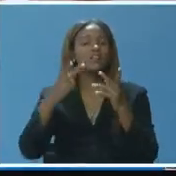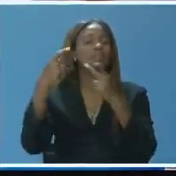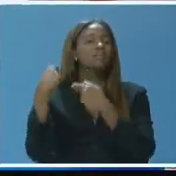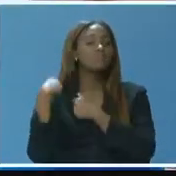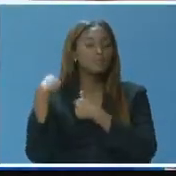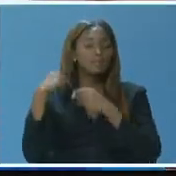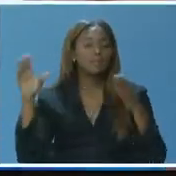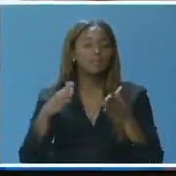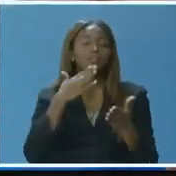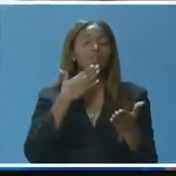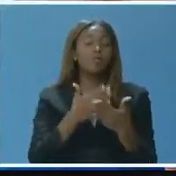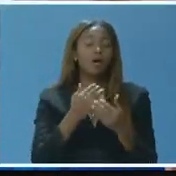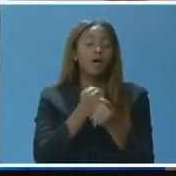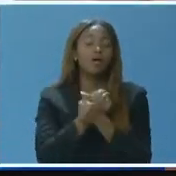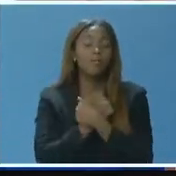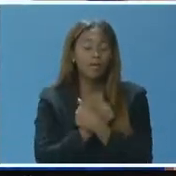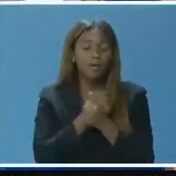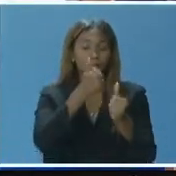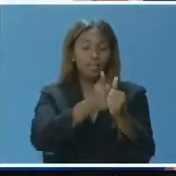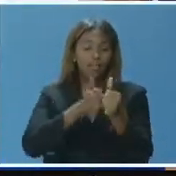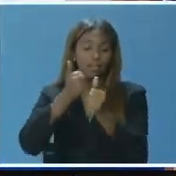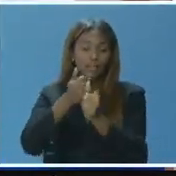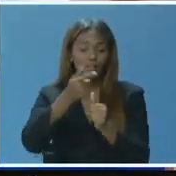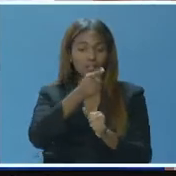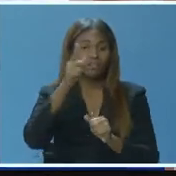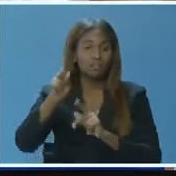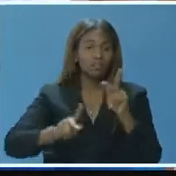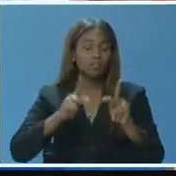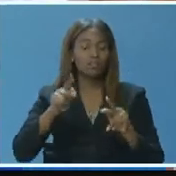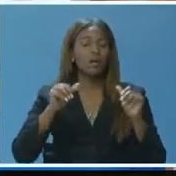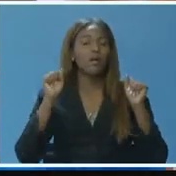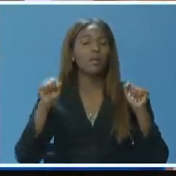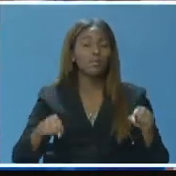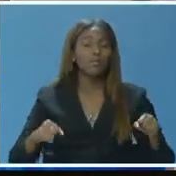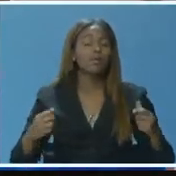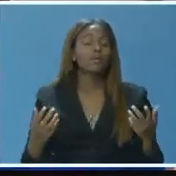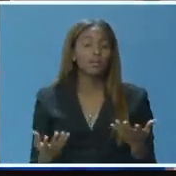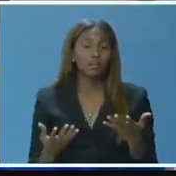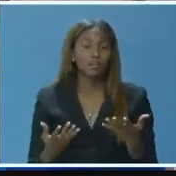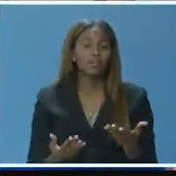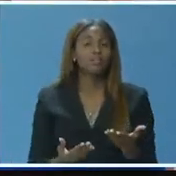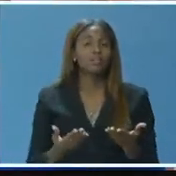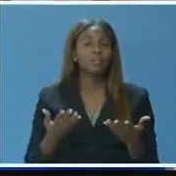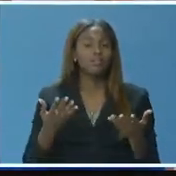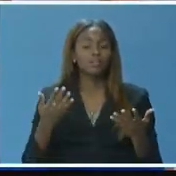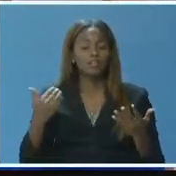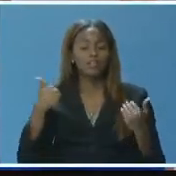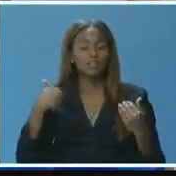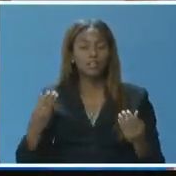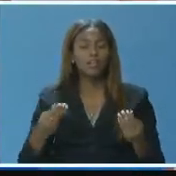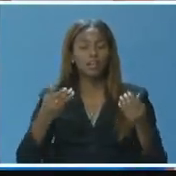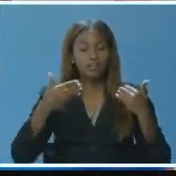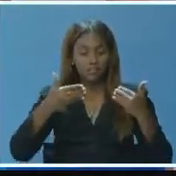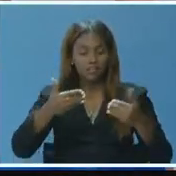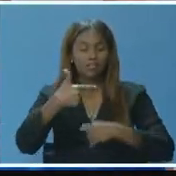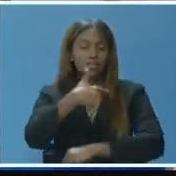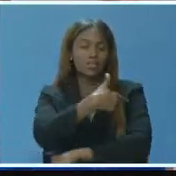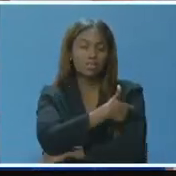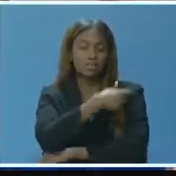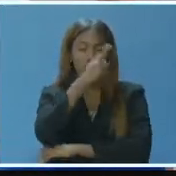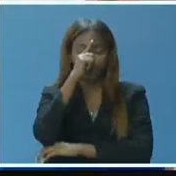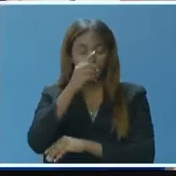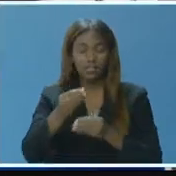amor, que cada uno de estos actores puedan evidentemente colocarse su vacuna para garantizar